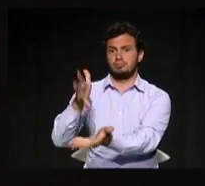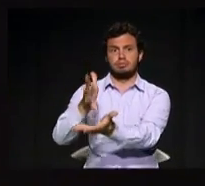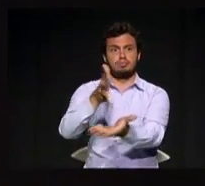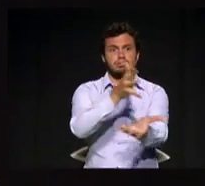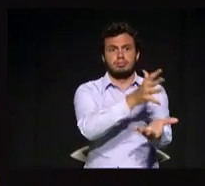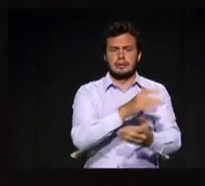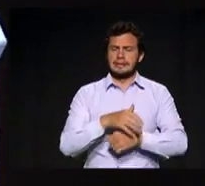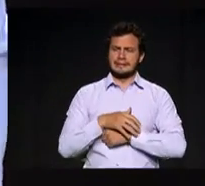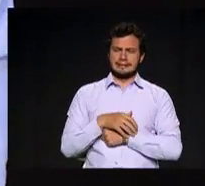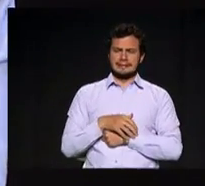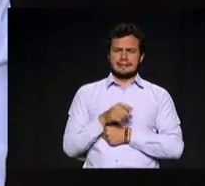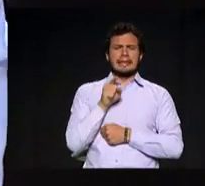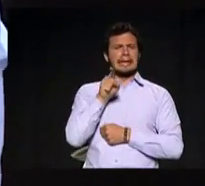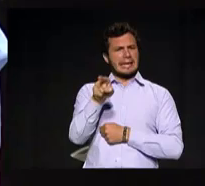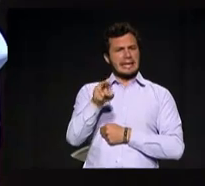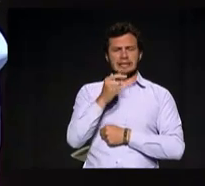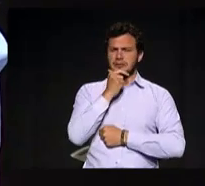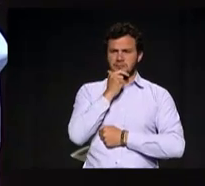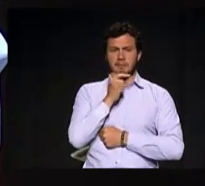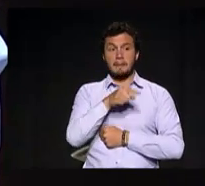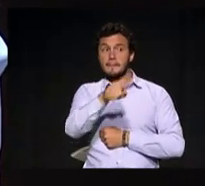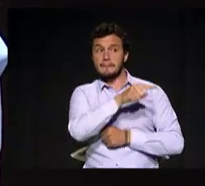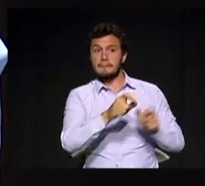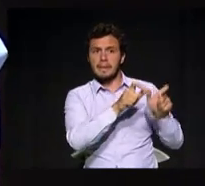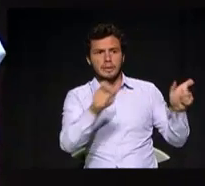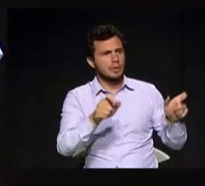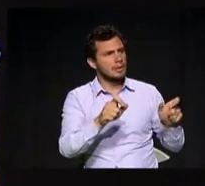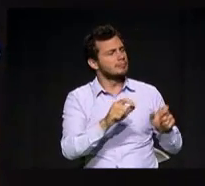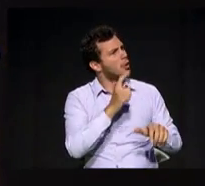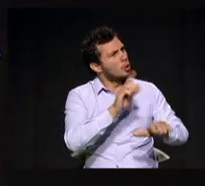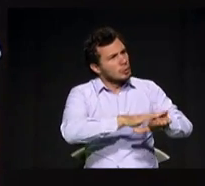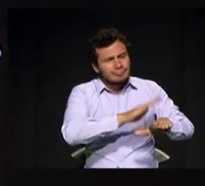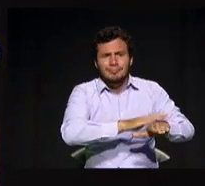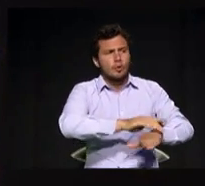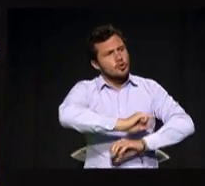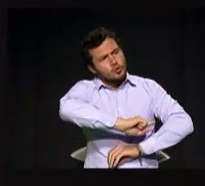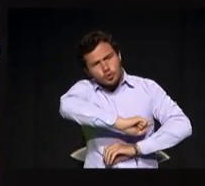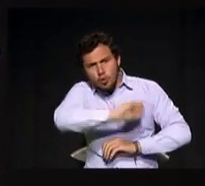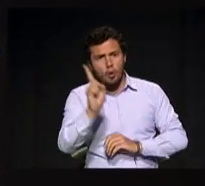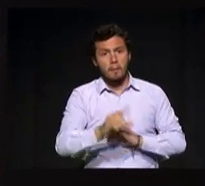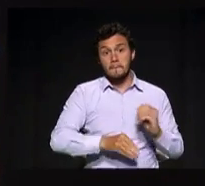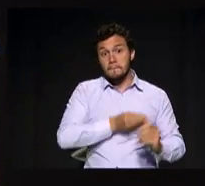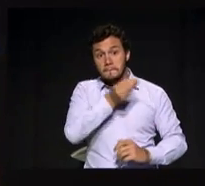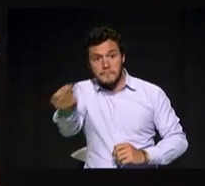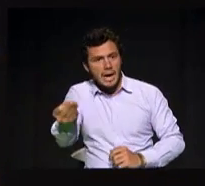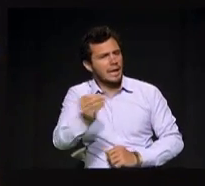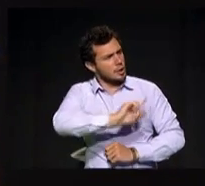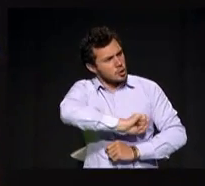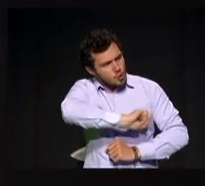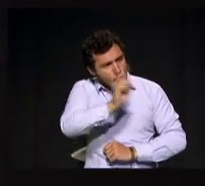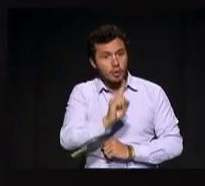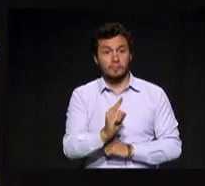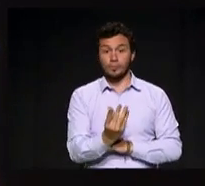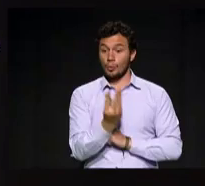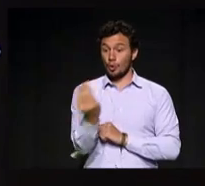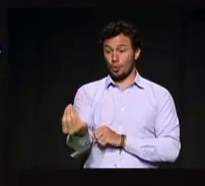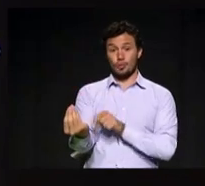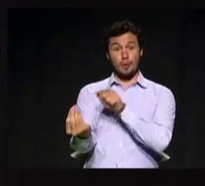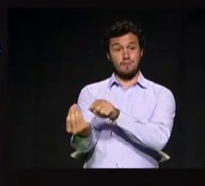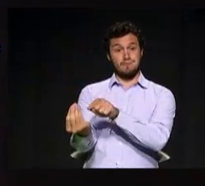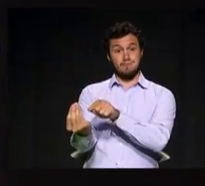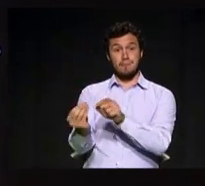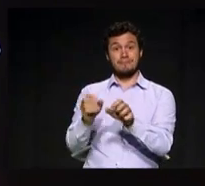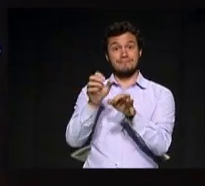ingreso de muchos de muchas personas al crimen hizo oír a los que están adentro de esas bandas para que entiendan que el camino de la legalidad el